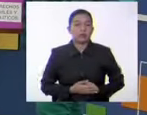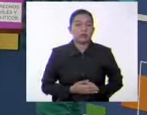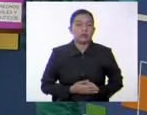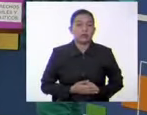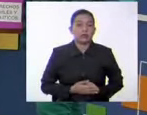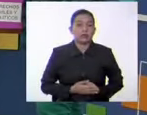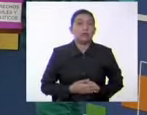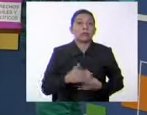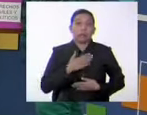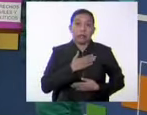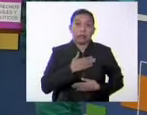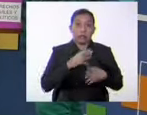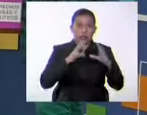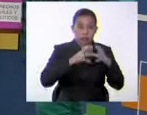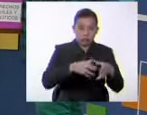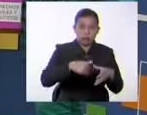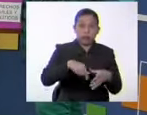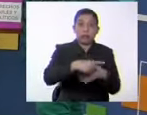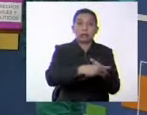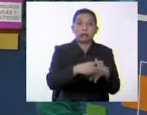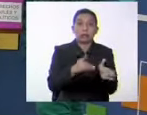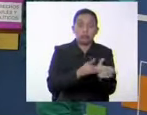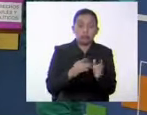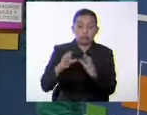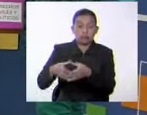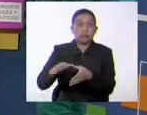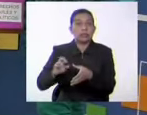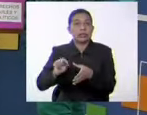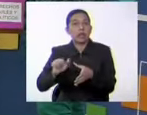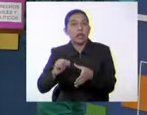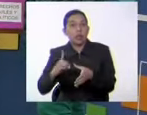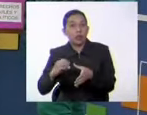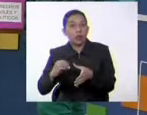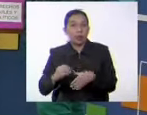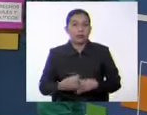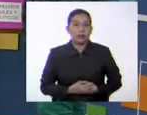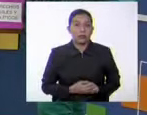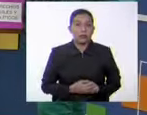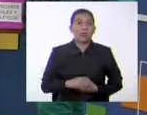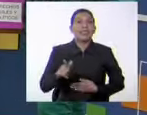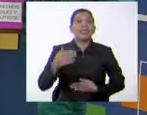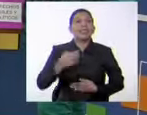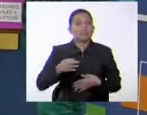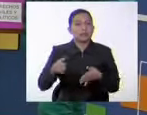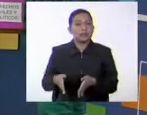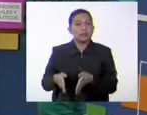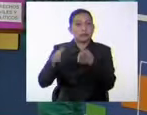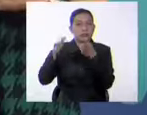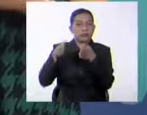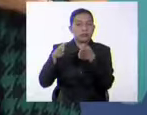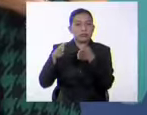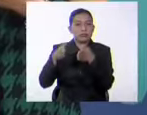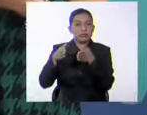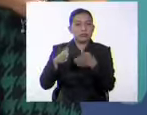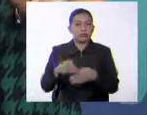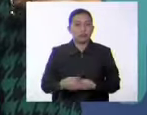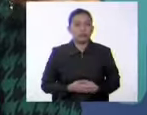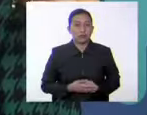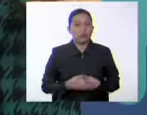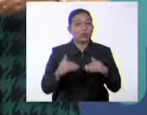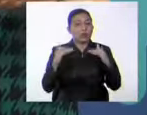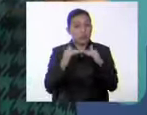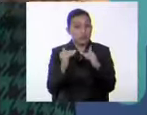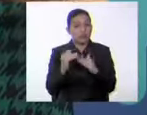el Senado. Pero para ello se necesita un edificio, pero además se necesita